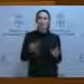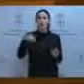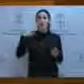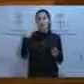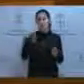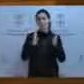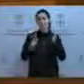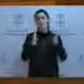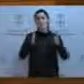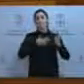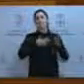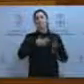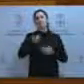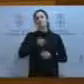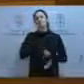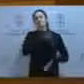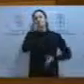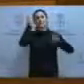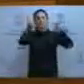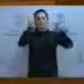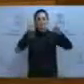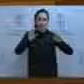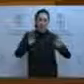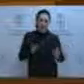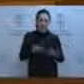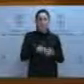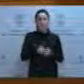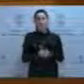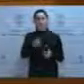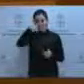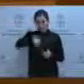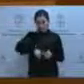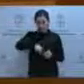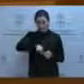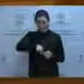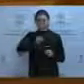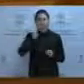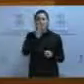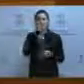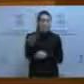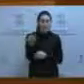etapa docente. Pero claro, es que aquí nos encontramos con que